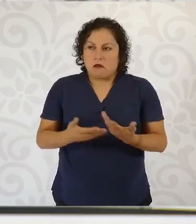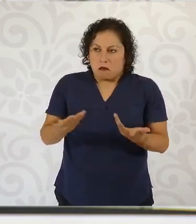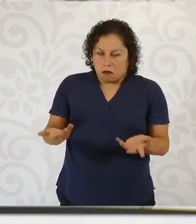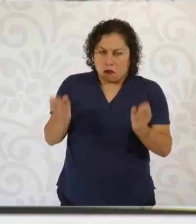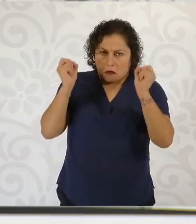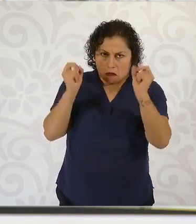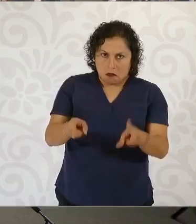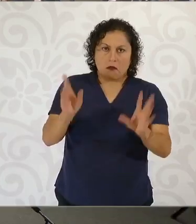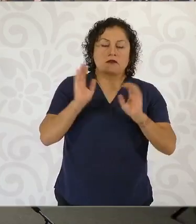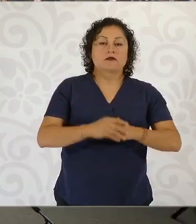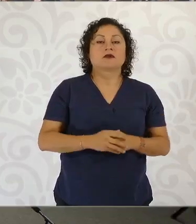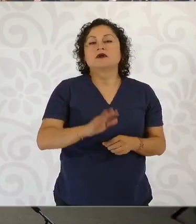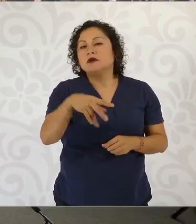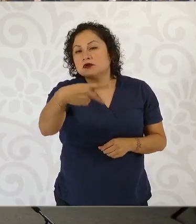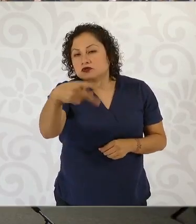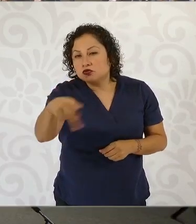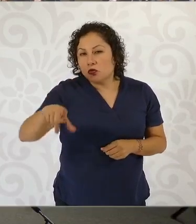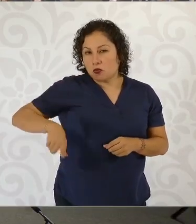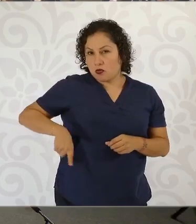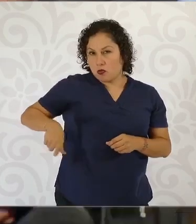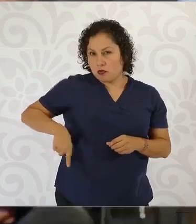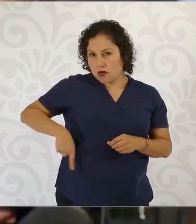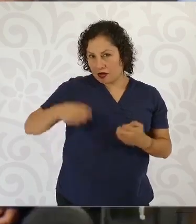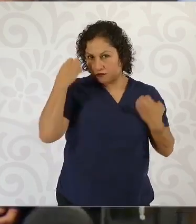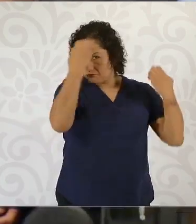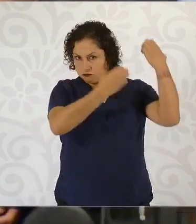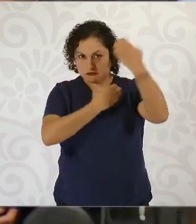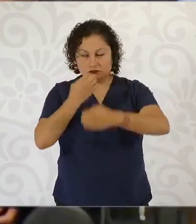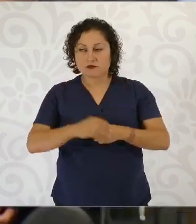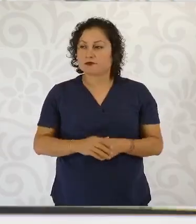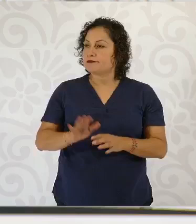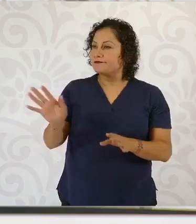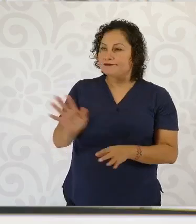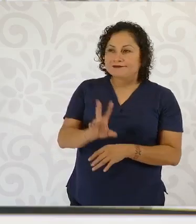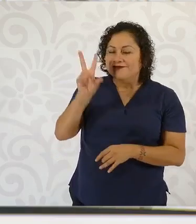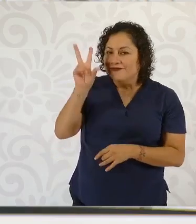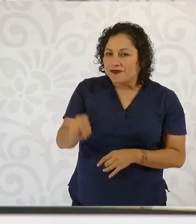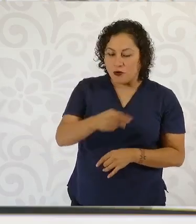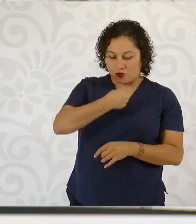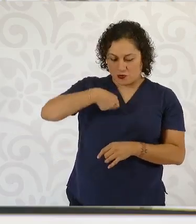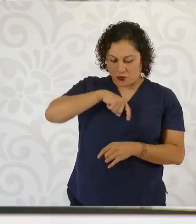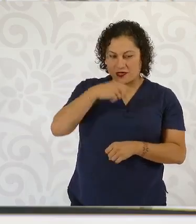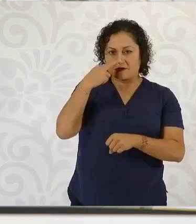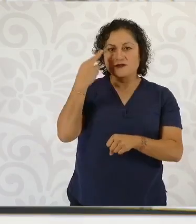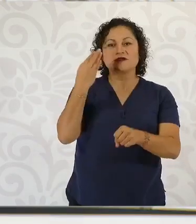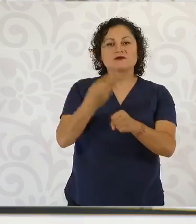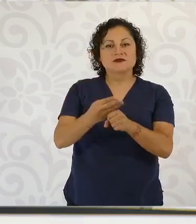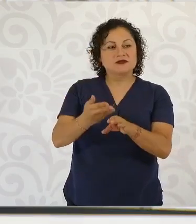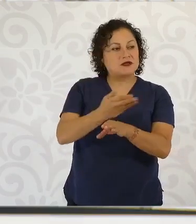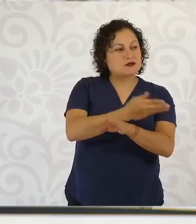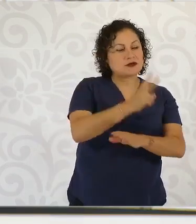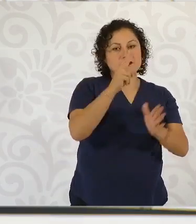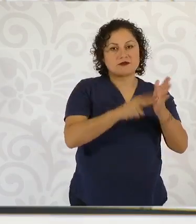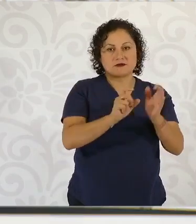se presente. O sea, ¿su gobierno no ha hecho estas revisiones? No le corresponde al gobierno hacer una revisión de la cuenta pública del 2022, que